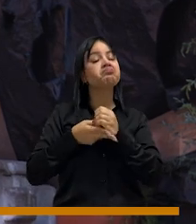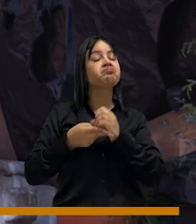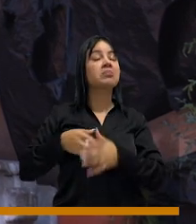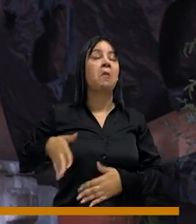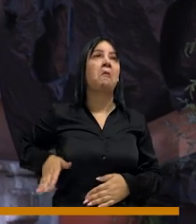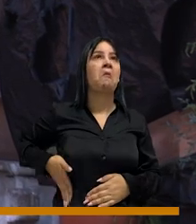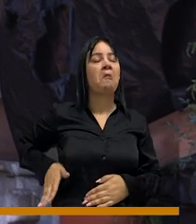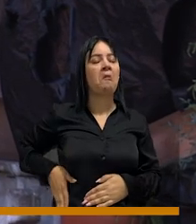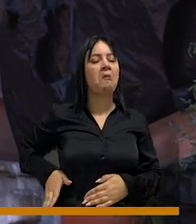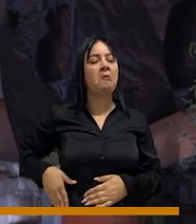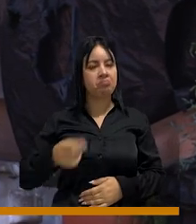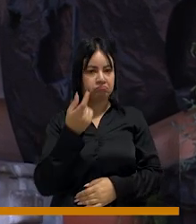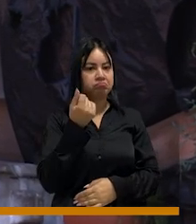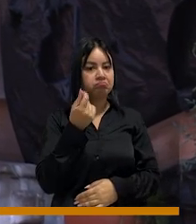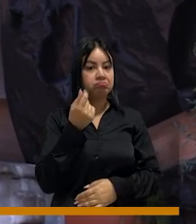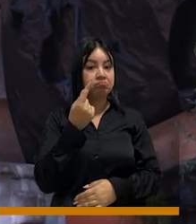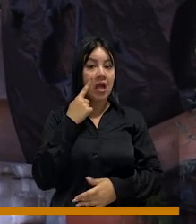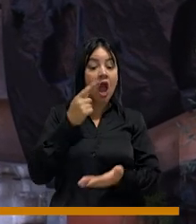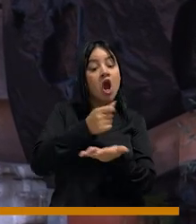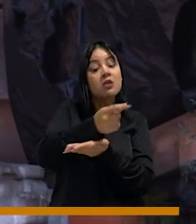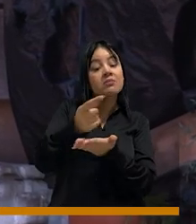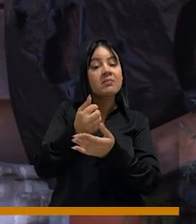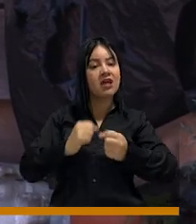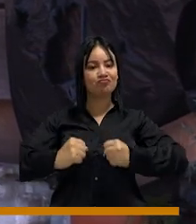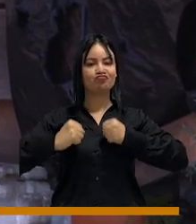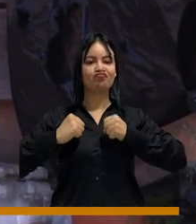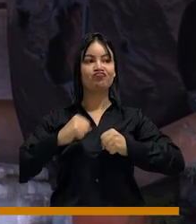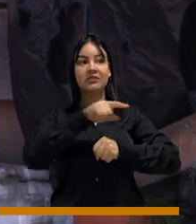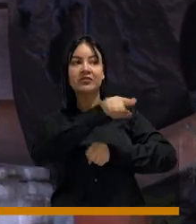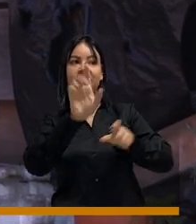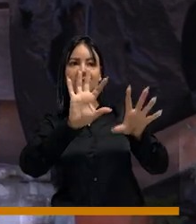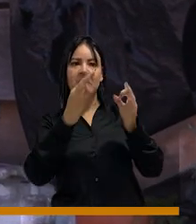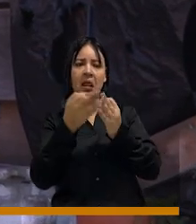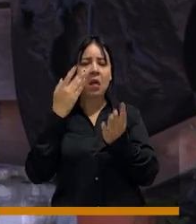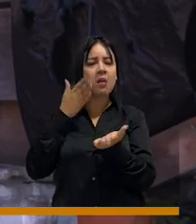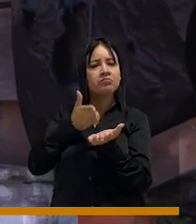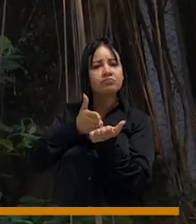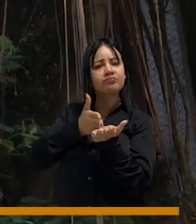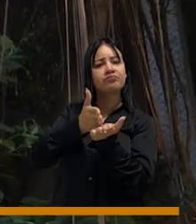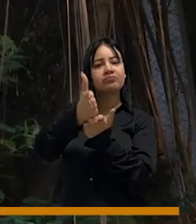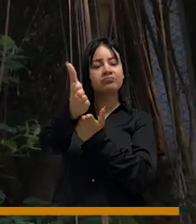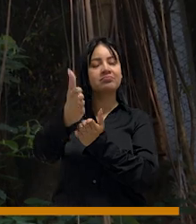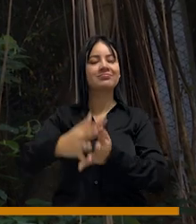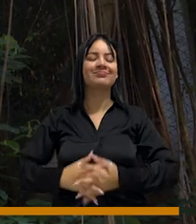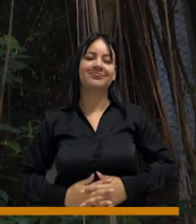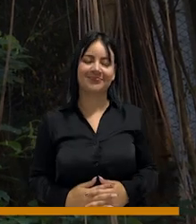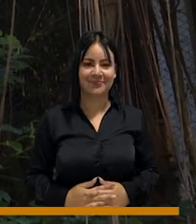nuestro bolsillo, generar una economía sólida, familiar y que se mantenga en el tiempo.